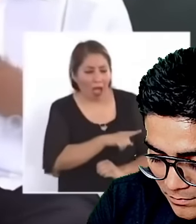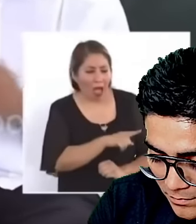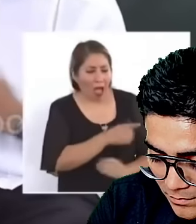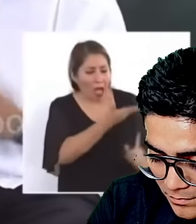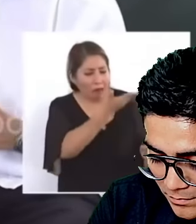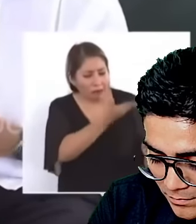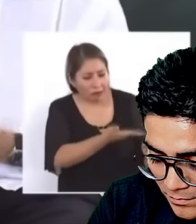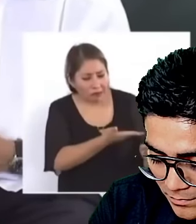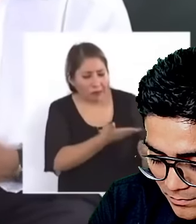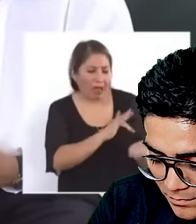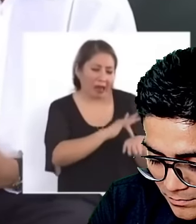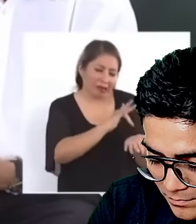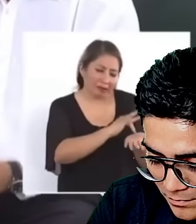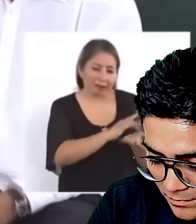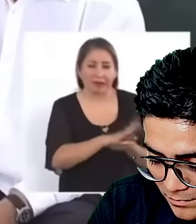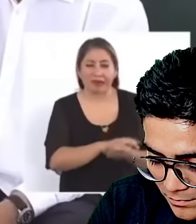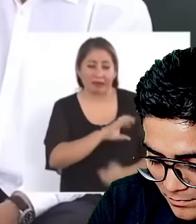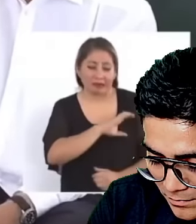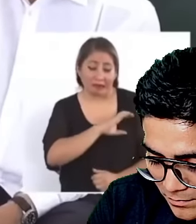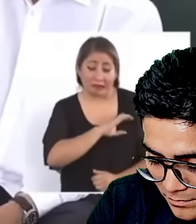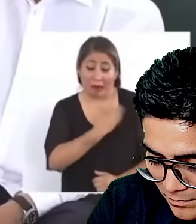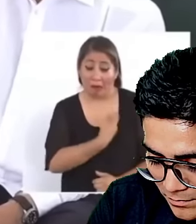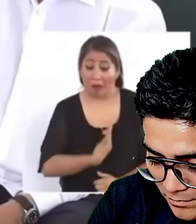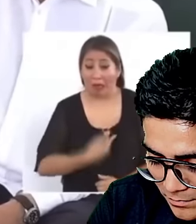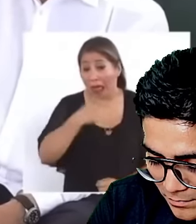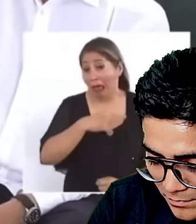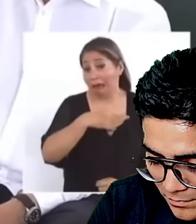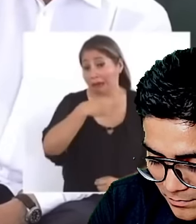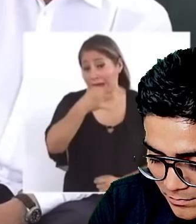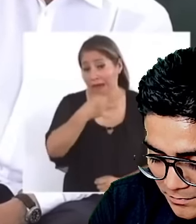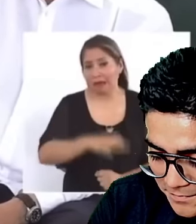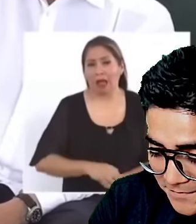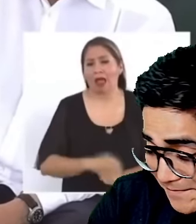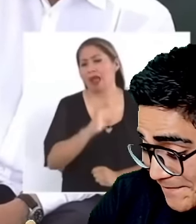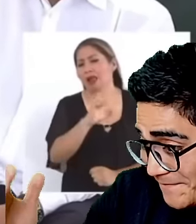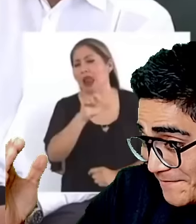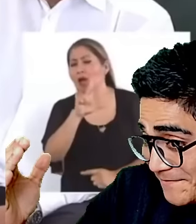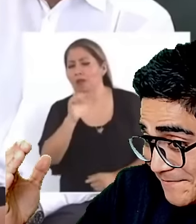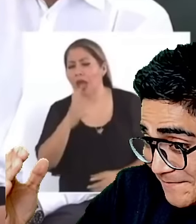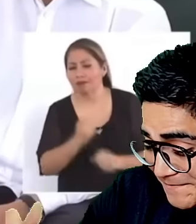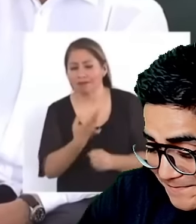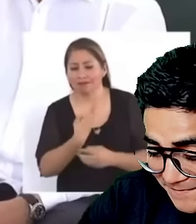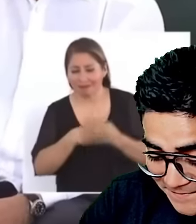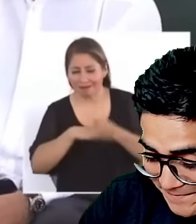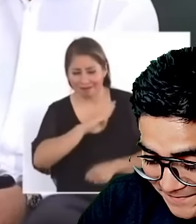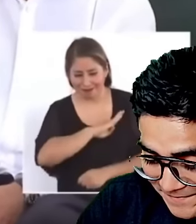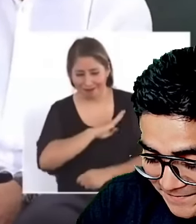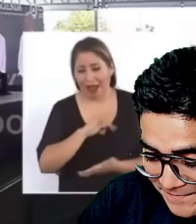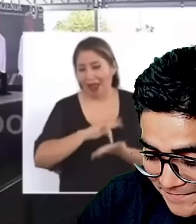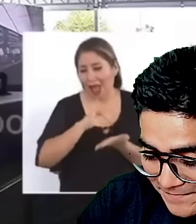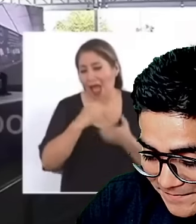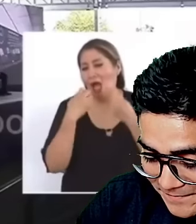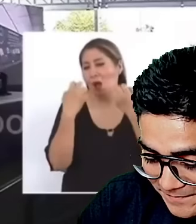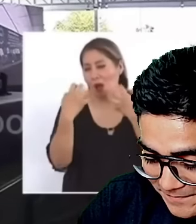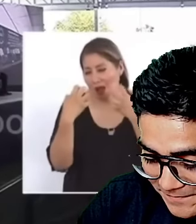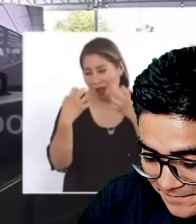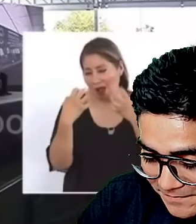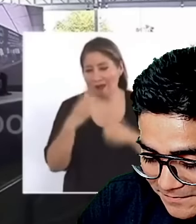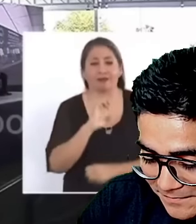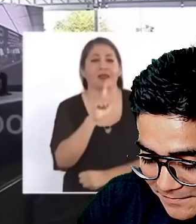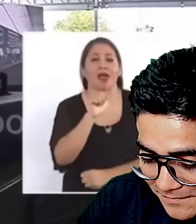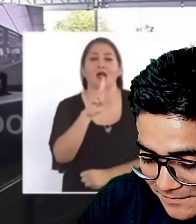le agradezco, estimada presidenta Claudia, Claudia, Claudia.